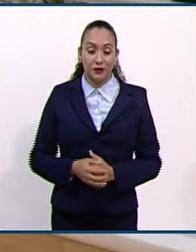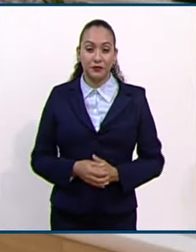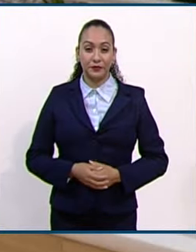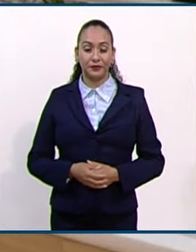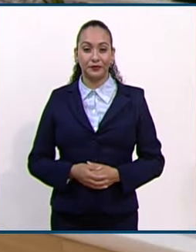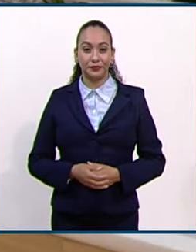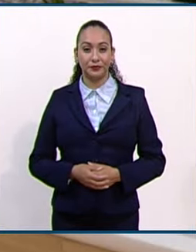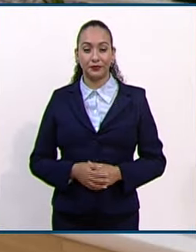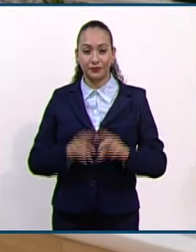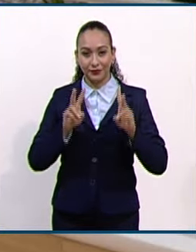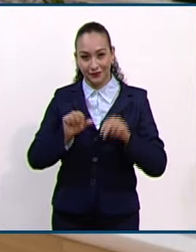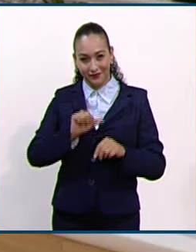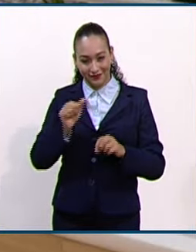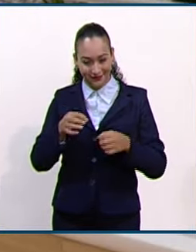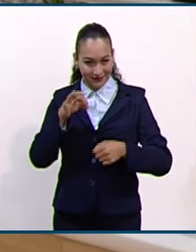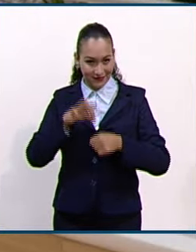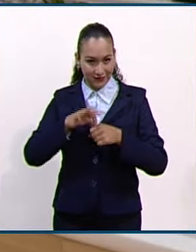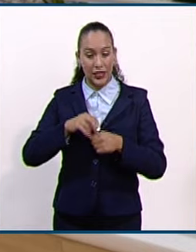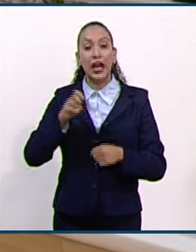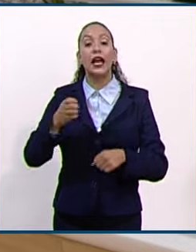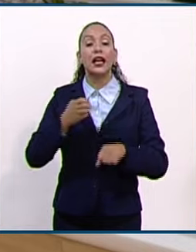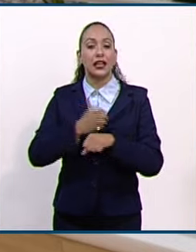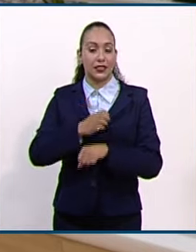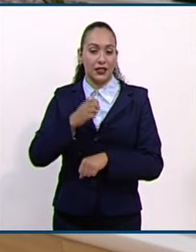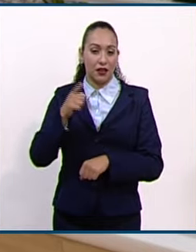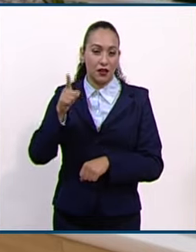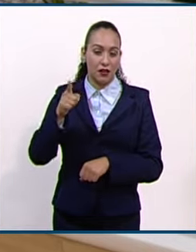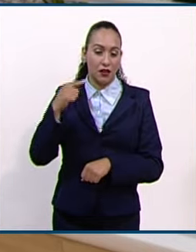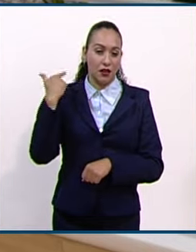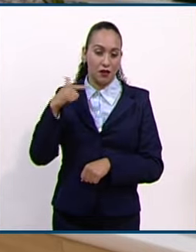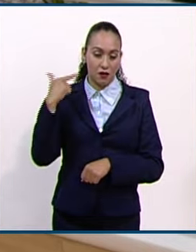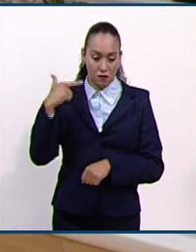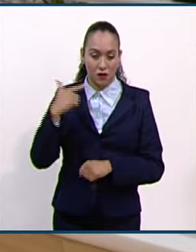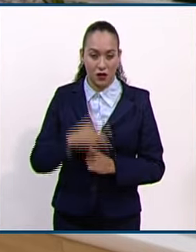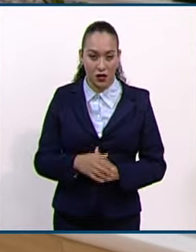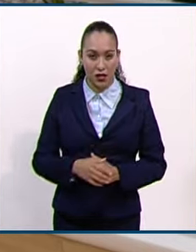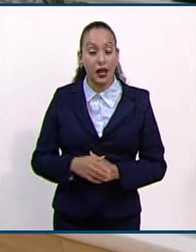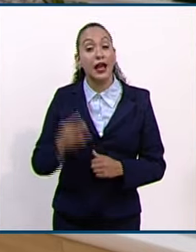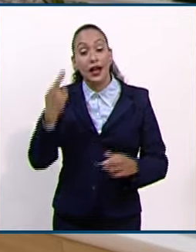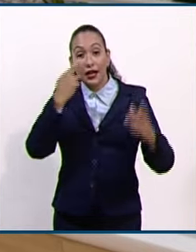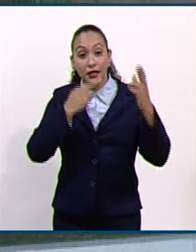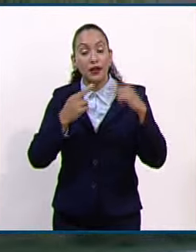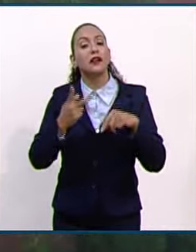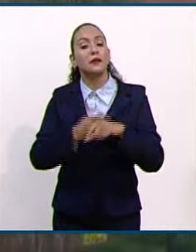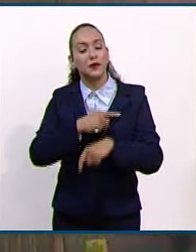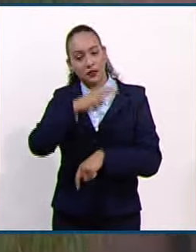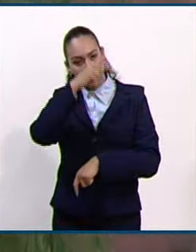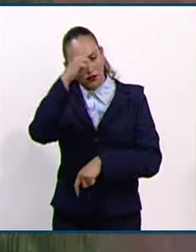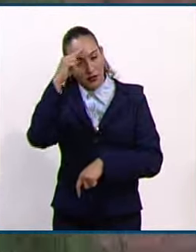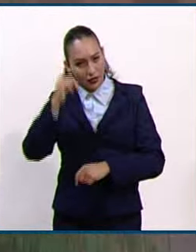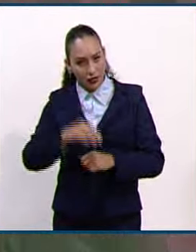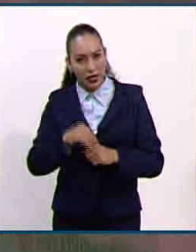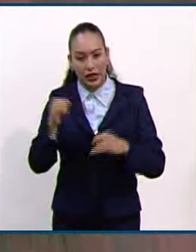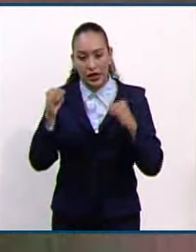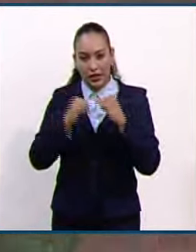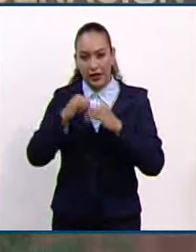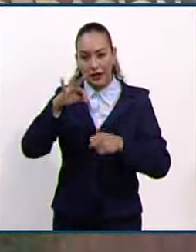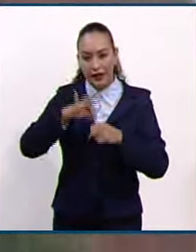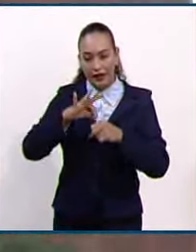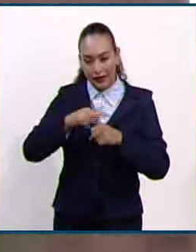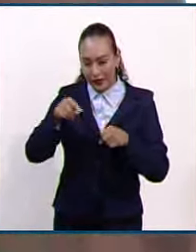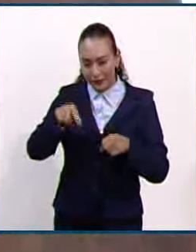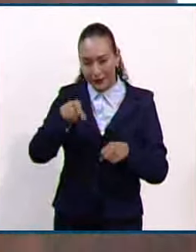Y en más temas electorales, la Sala Regional Guadalajara confirmó la resolución del Tribunal Electoral de Nayarit que revocó el acuerdo del Instituto Electoral